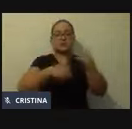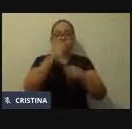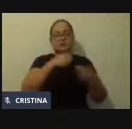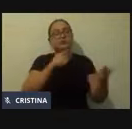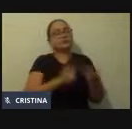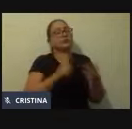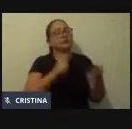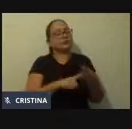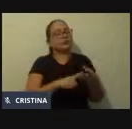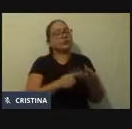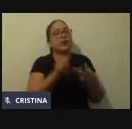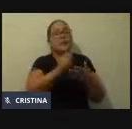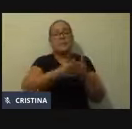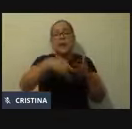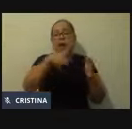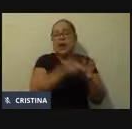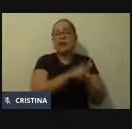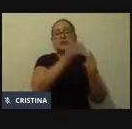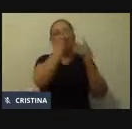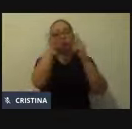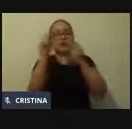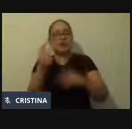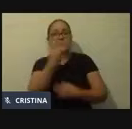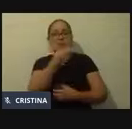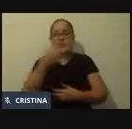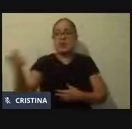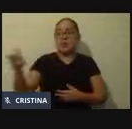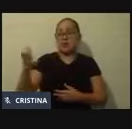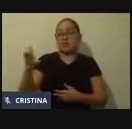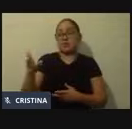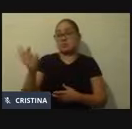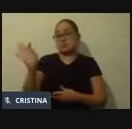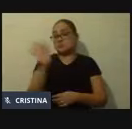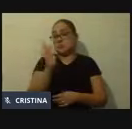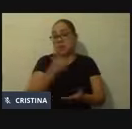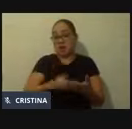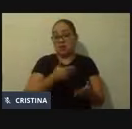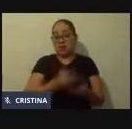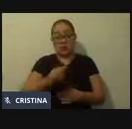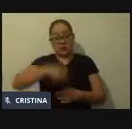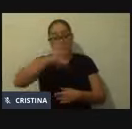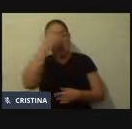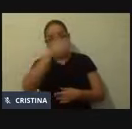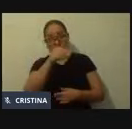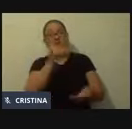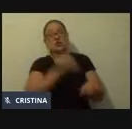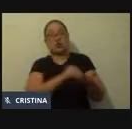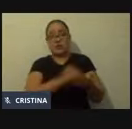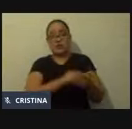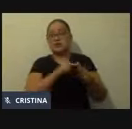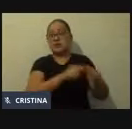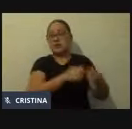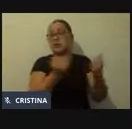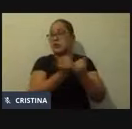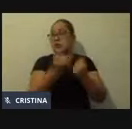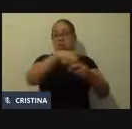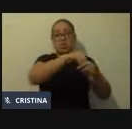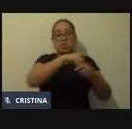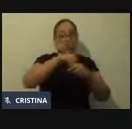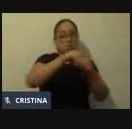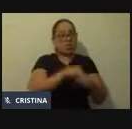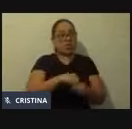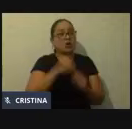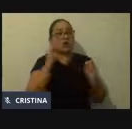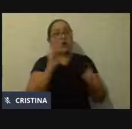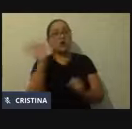comerciales. No se sabe si los restaurantes, tal cual como los conocíamos, van a seguir operando, porque pues obviamente al comer te tienes